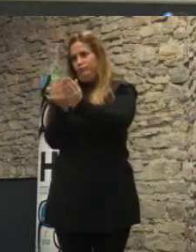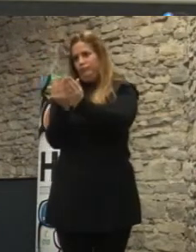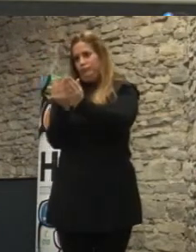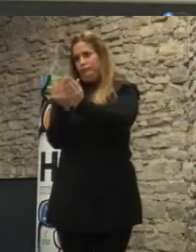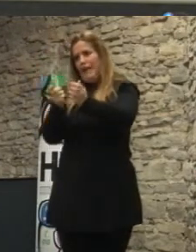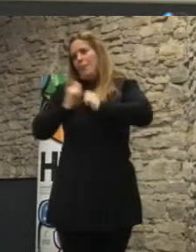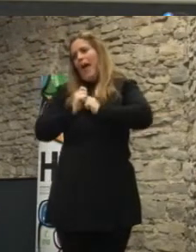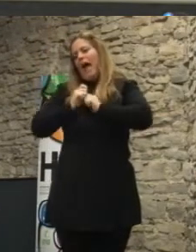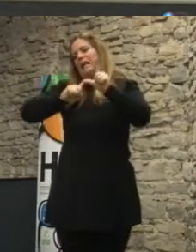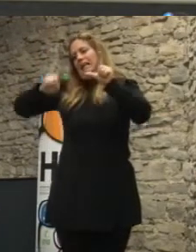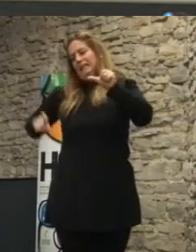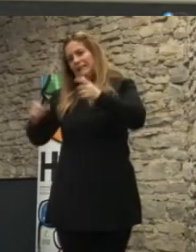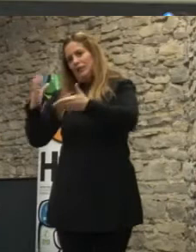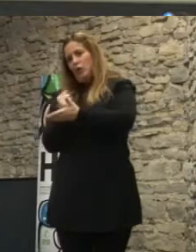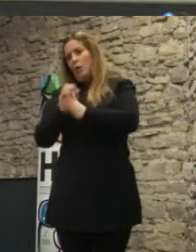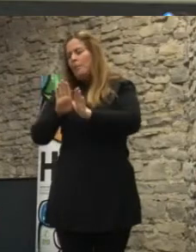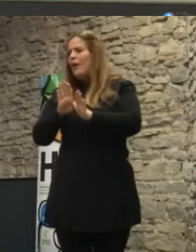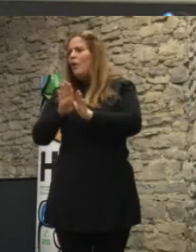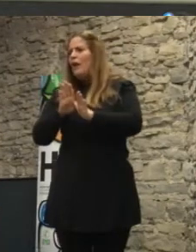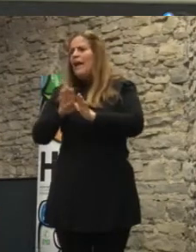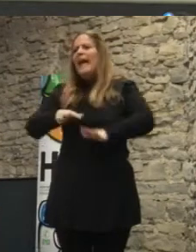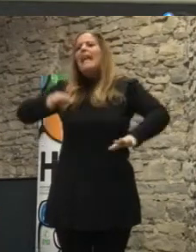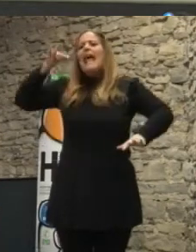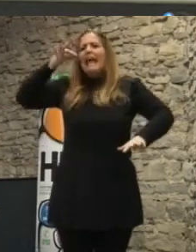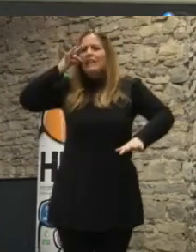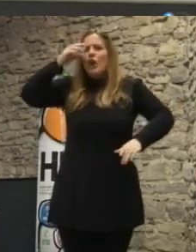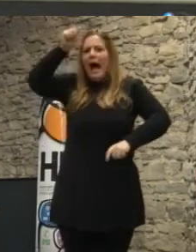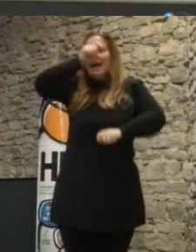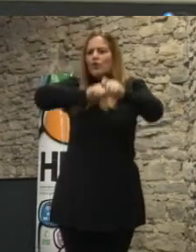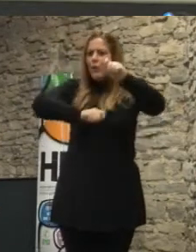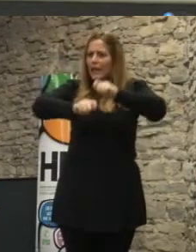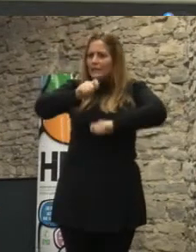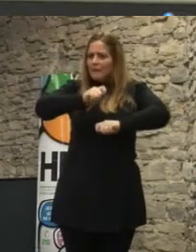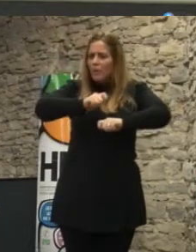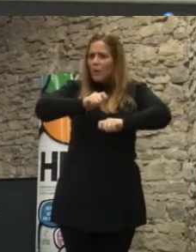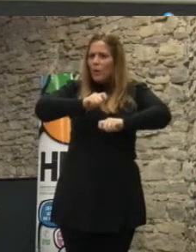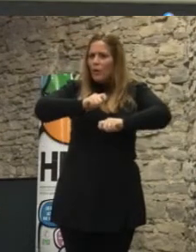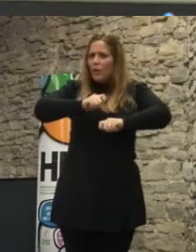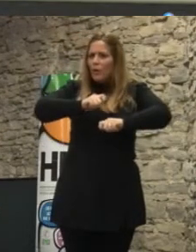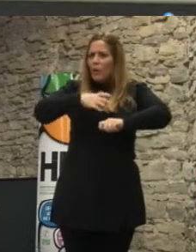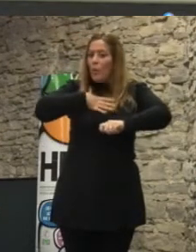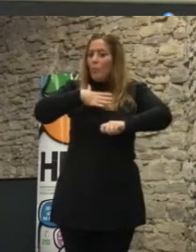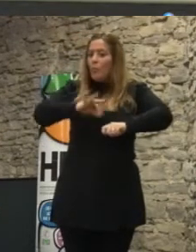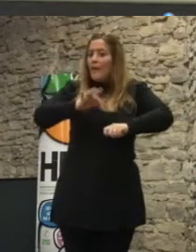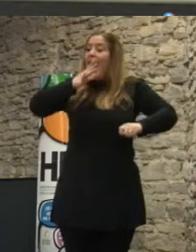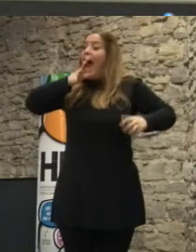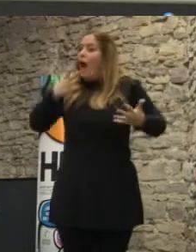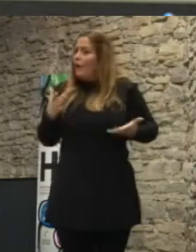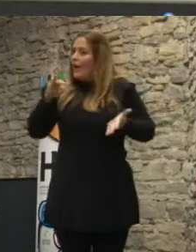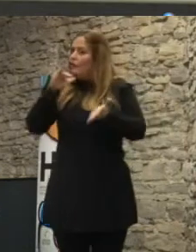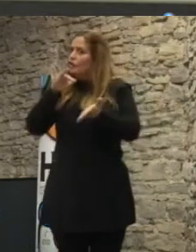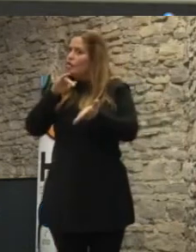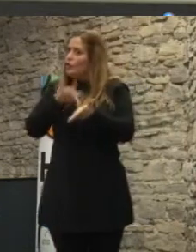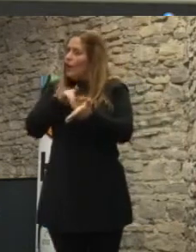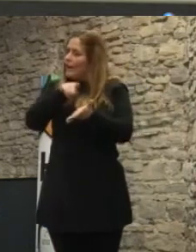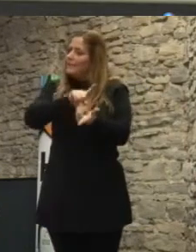todo, pero el hecho asociativo quizá no, quizá ahora nos estemos viviendo